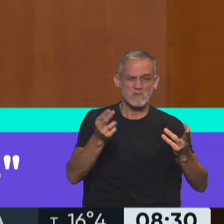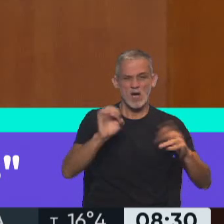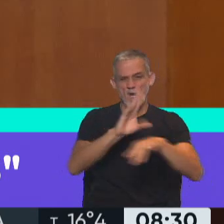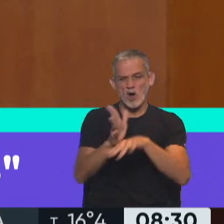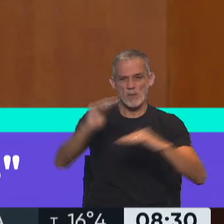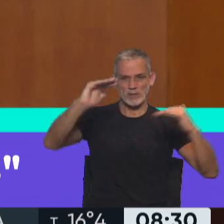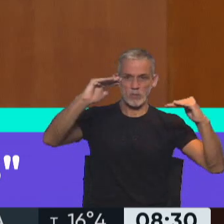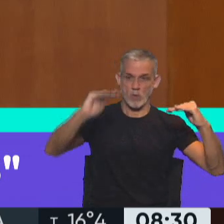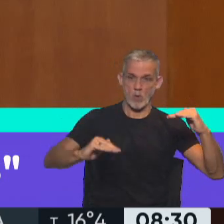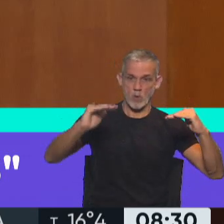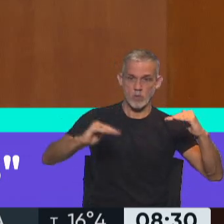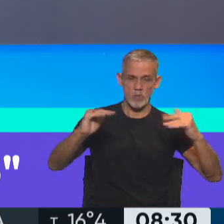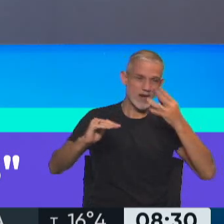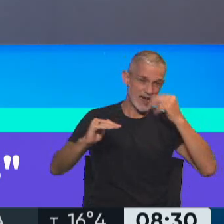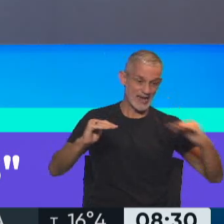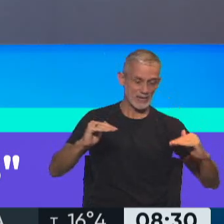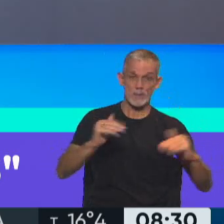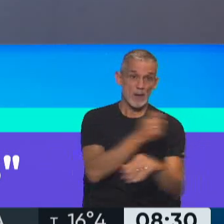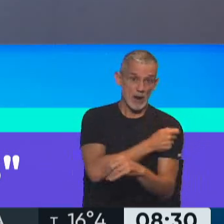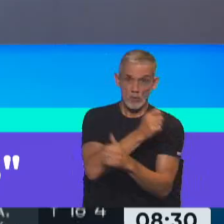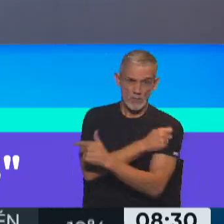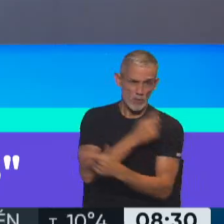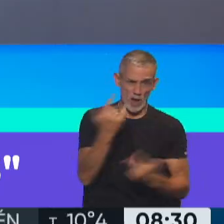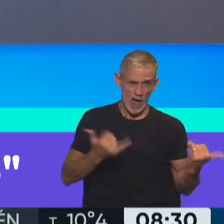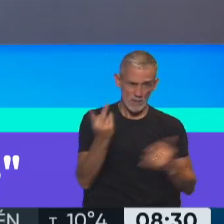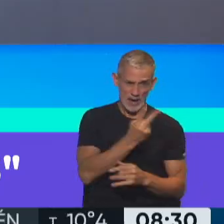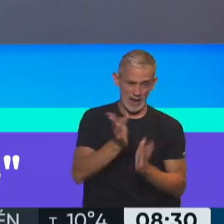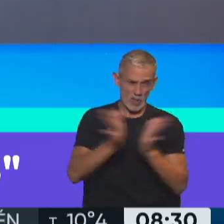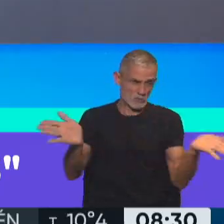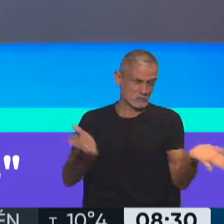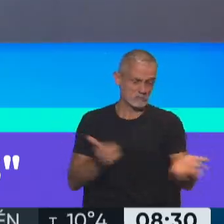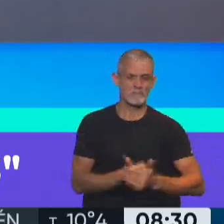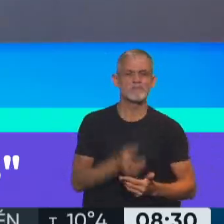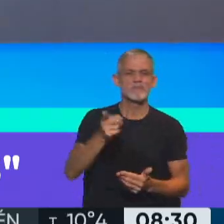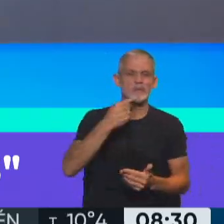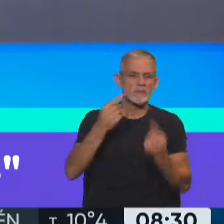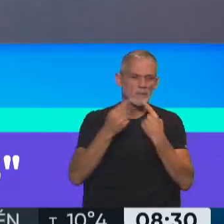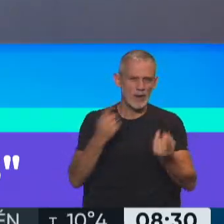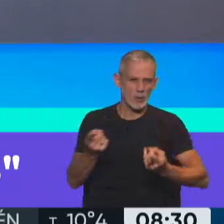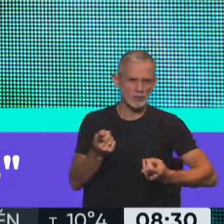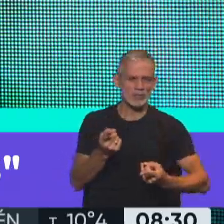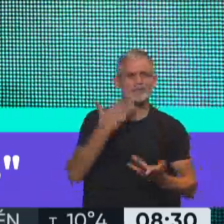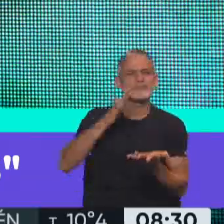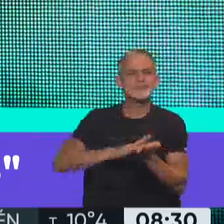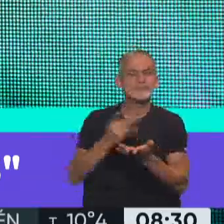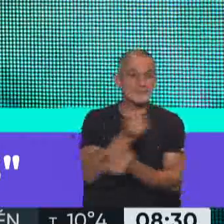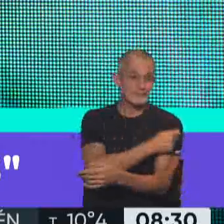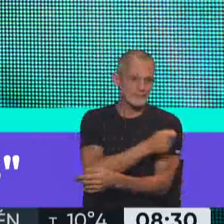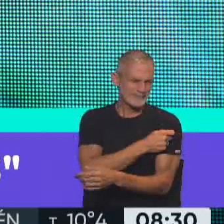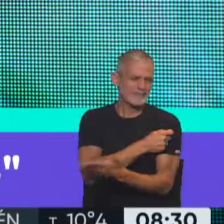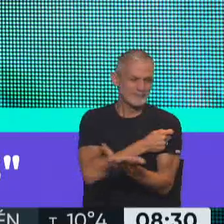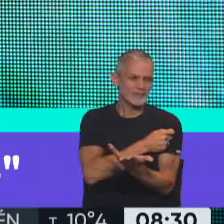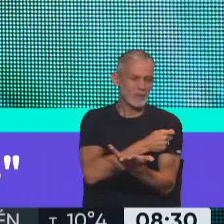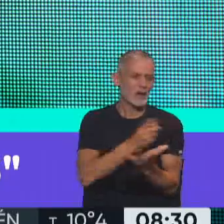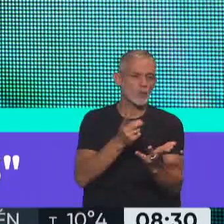ha bajado tanto. Pero porque tenemos vacuna para las dos cosas. Exactamente. Claro. Exactamente. Doc, y consultarle, estamos hablando de las vacunas y en los